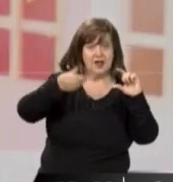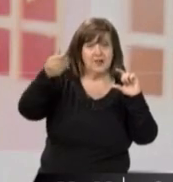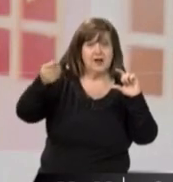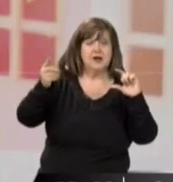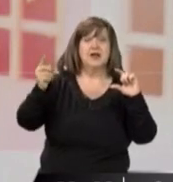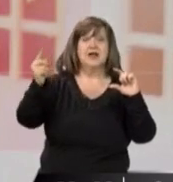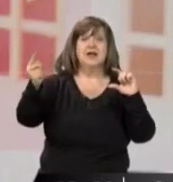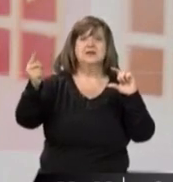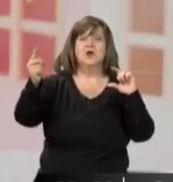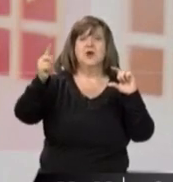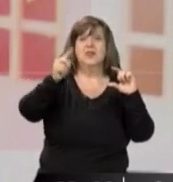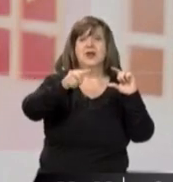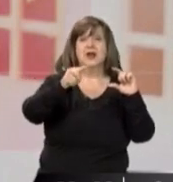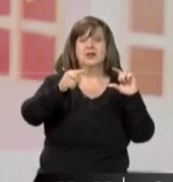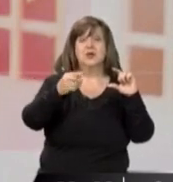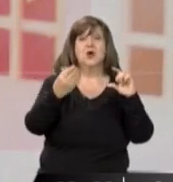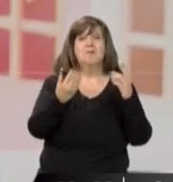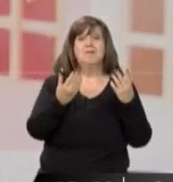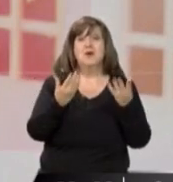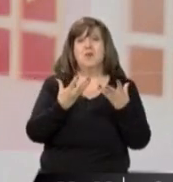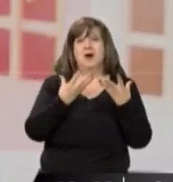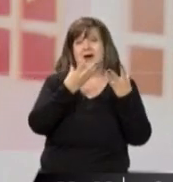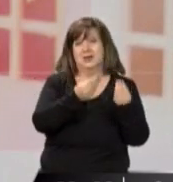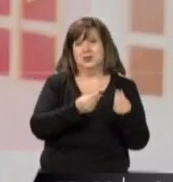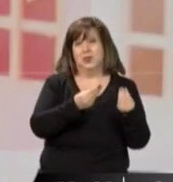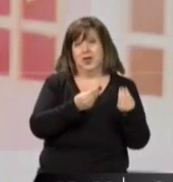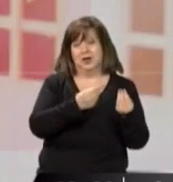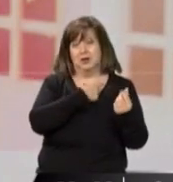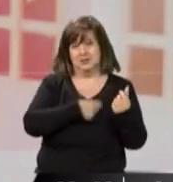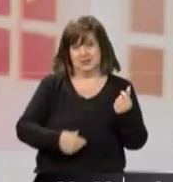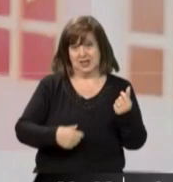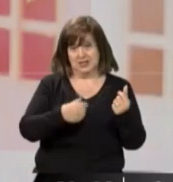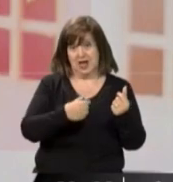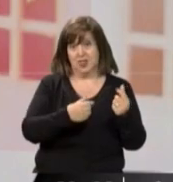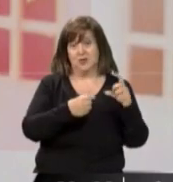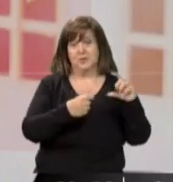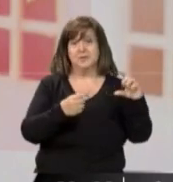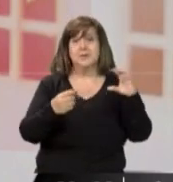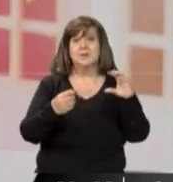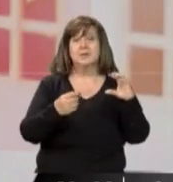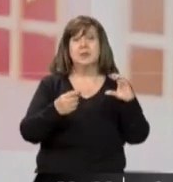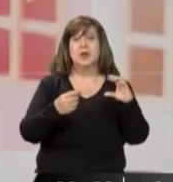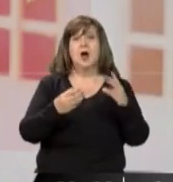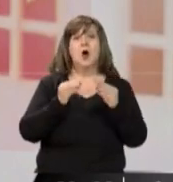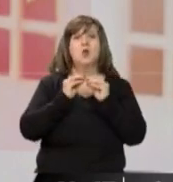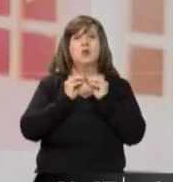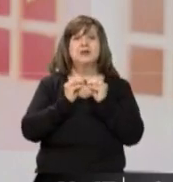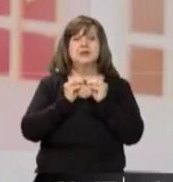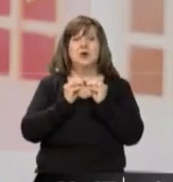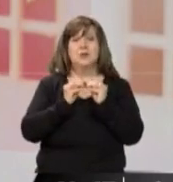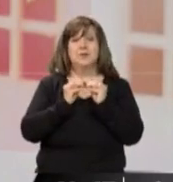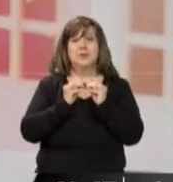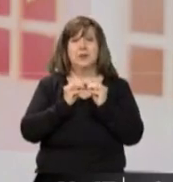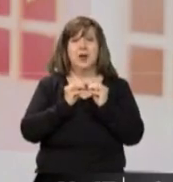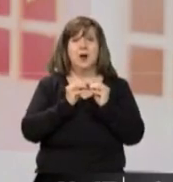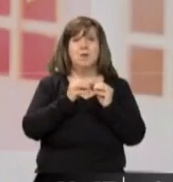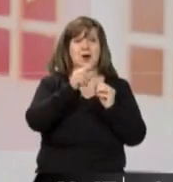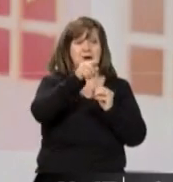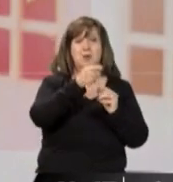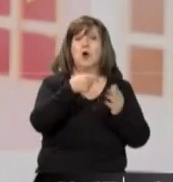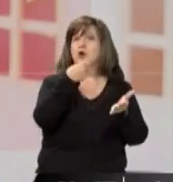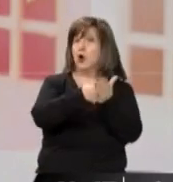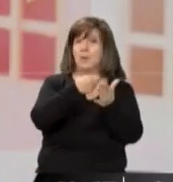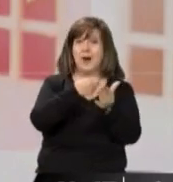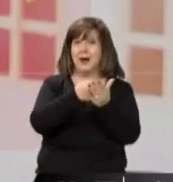puesto directamente por este fondo fiduciario de compensación por último los juicios de desalojo se suspenderían por un año